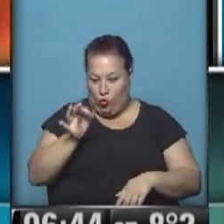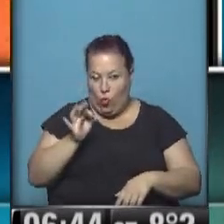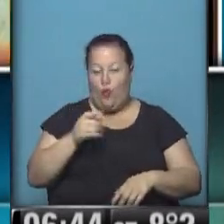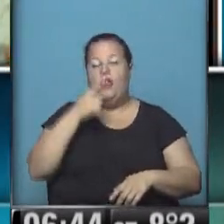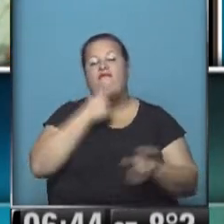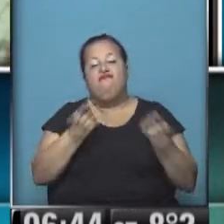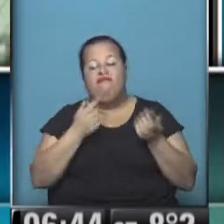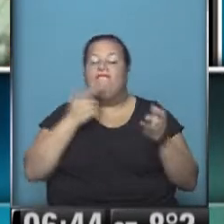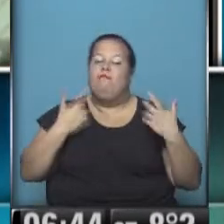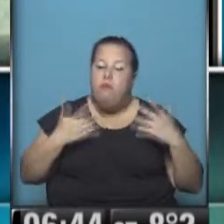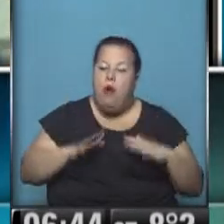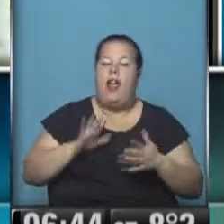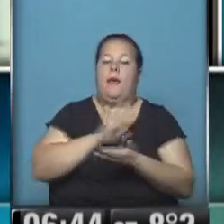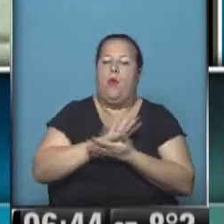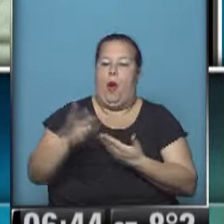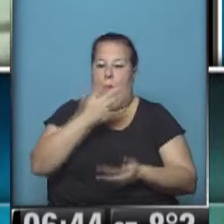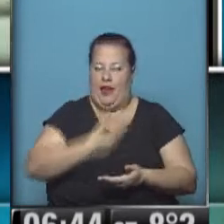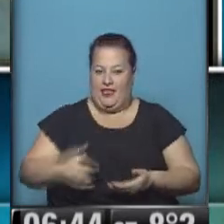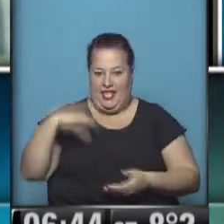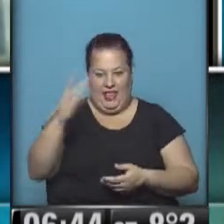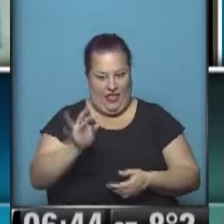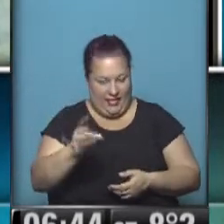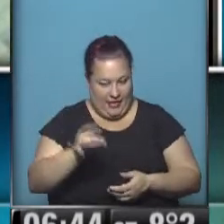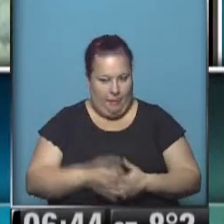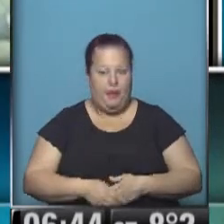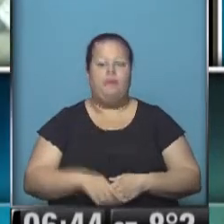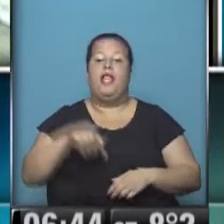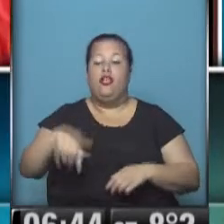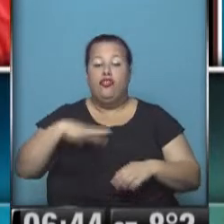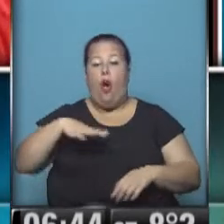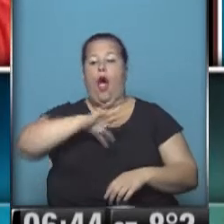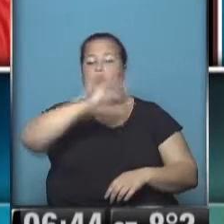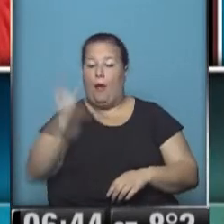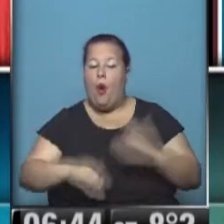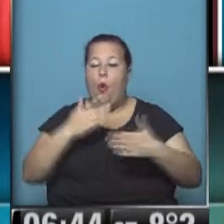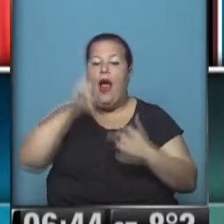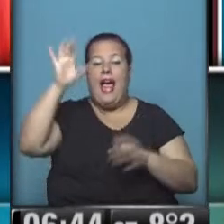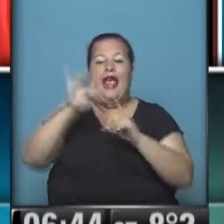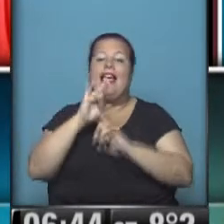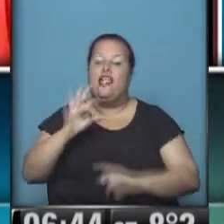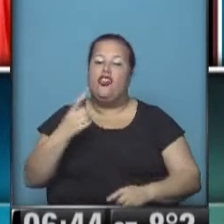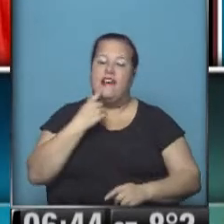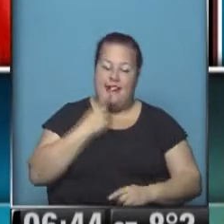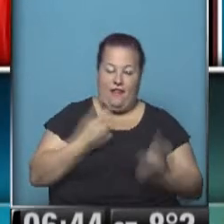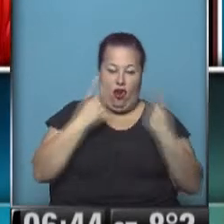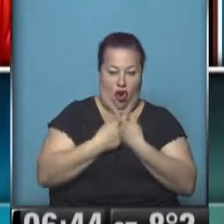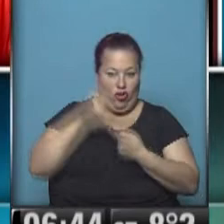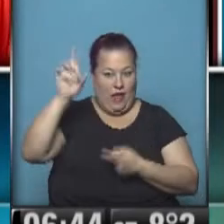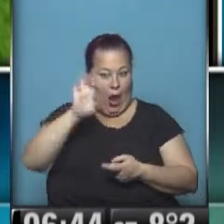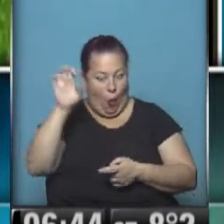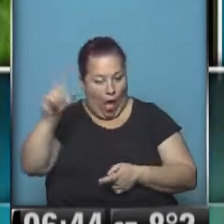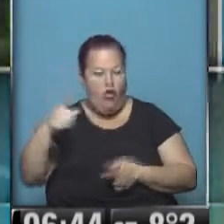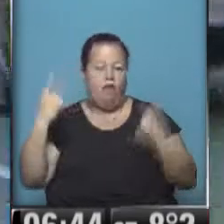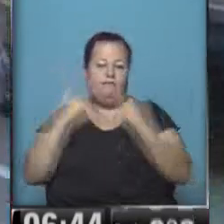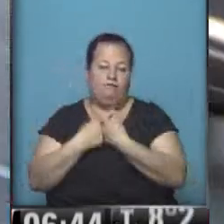dirigencia especulan con que habrá un nuevo presidente en diciembre mientras tanto juegan por la sudamericana en la altura de quito river se medirá con la liga en